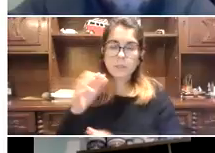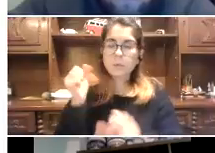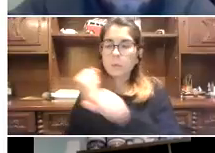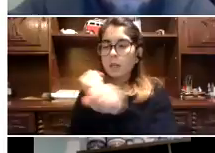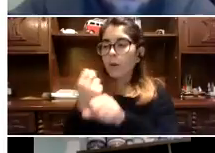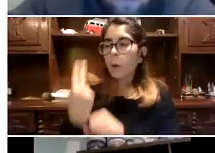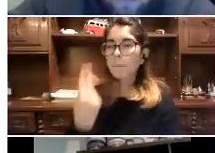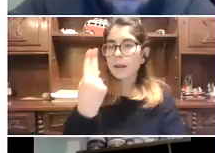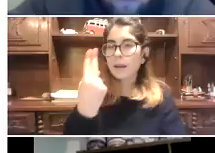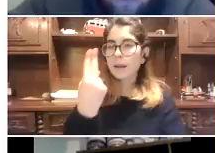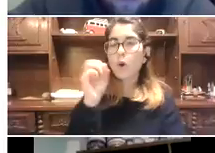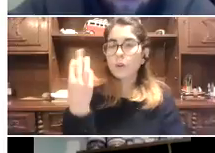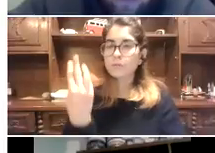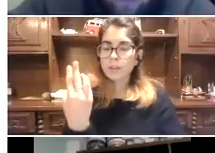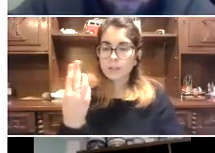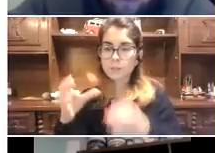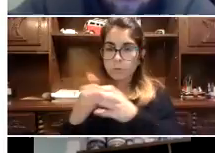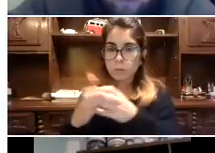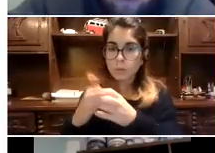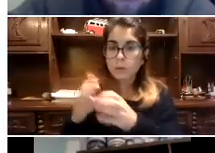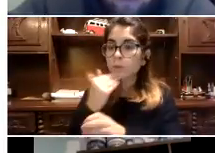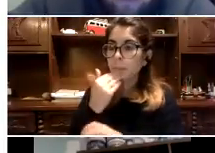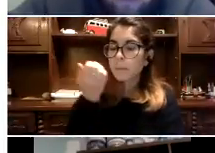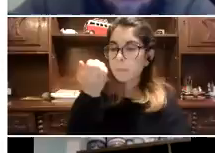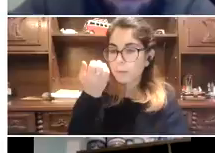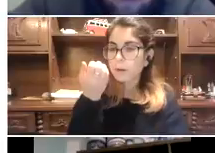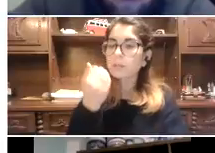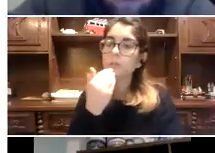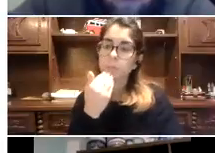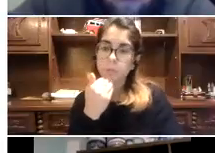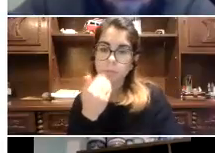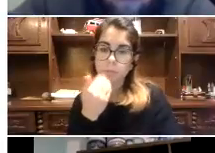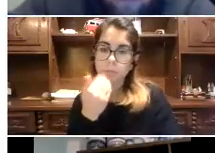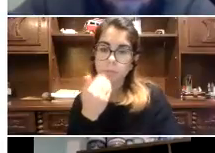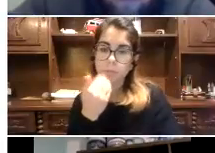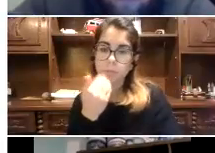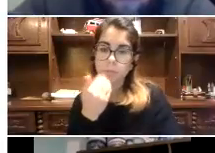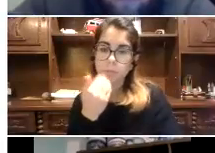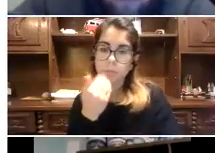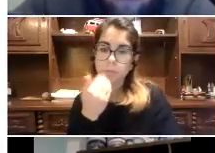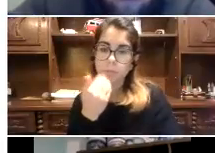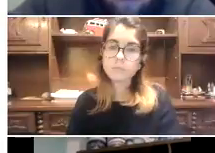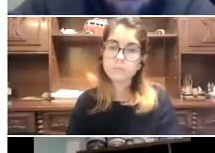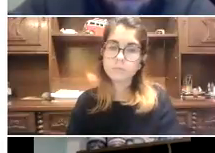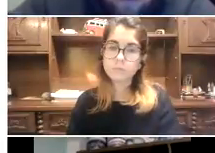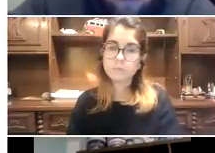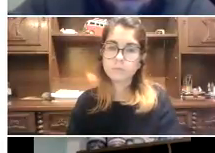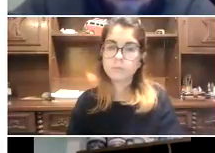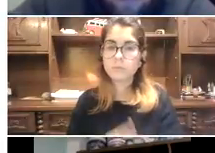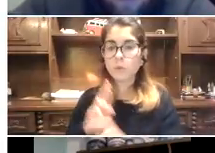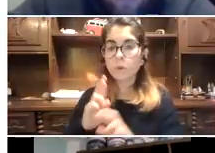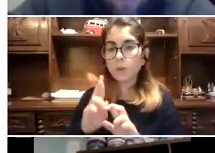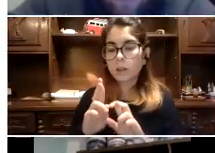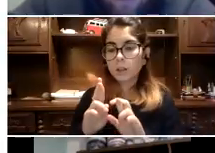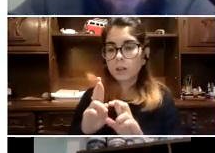tríos. Y también va a ser un audio. Va a ser una grabación. Yo esperaría que sea